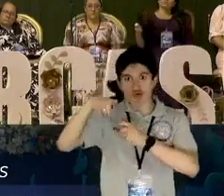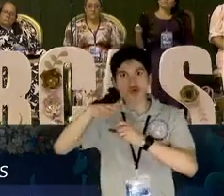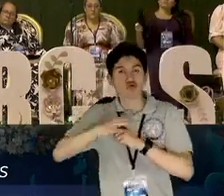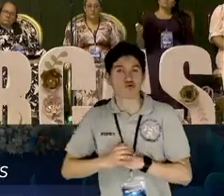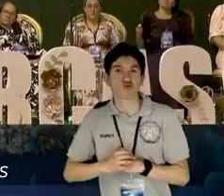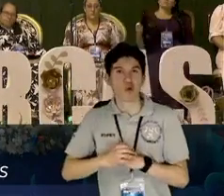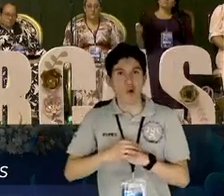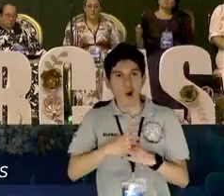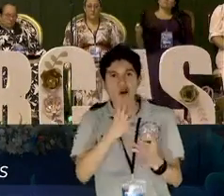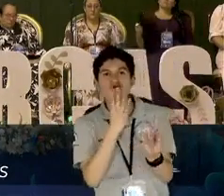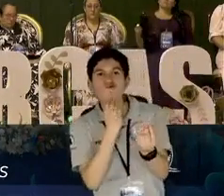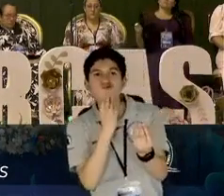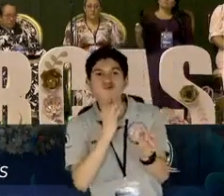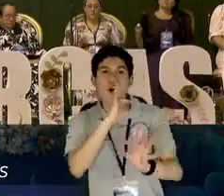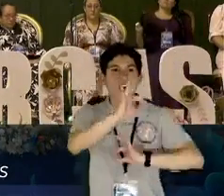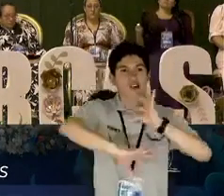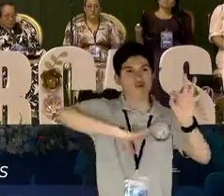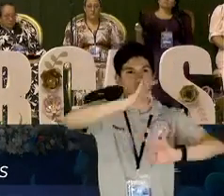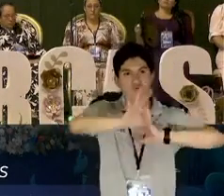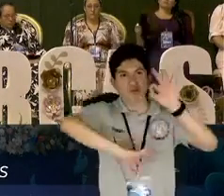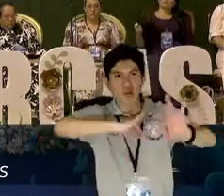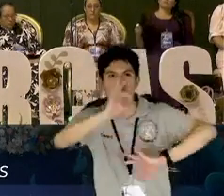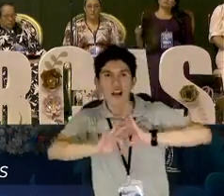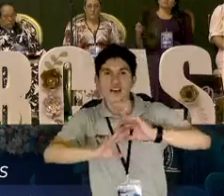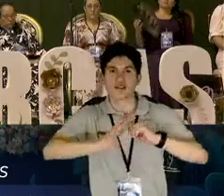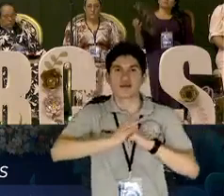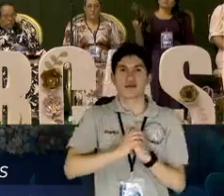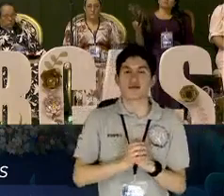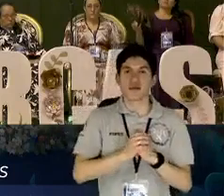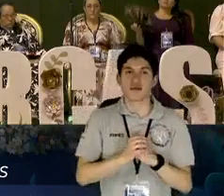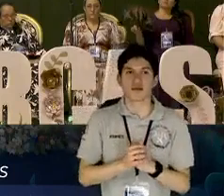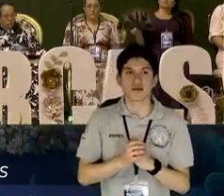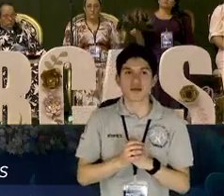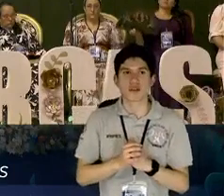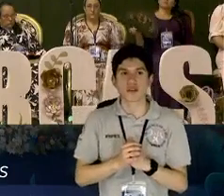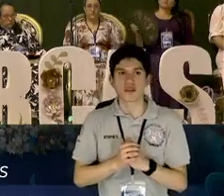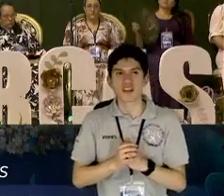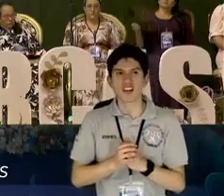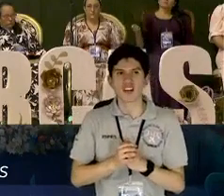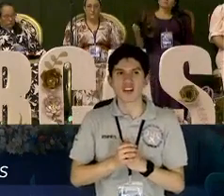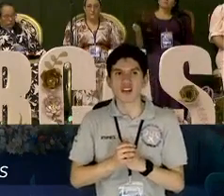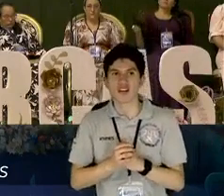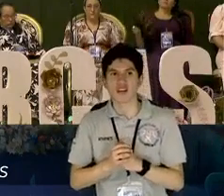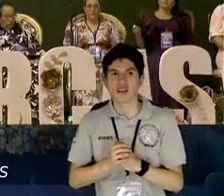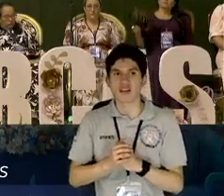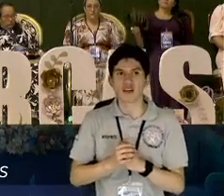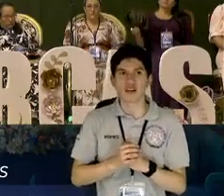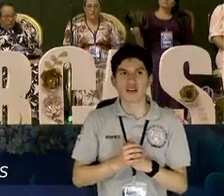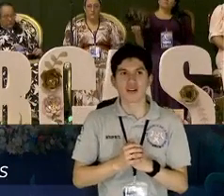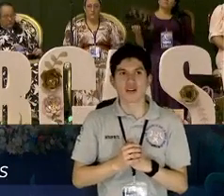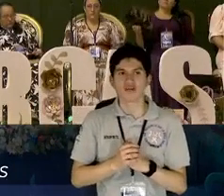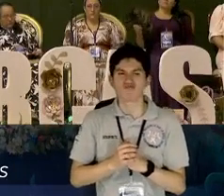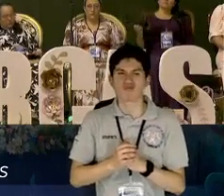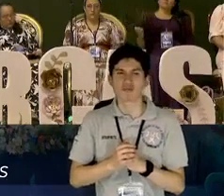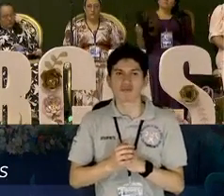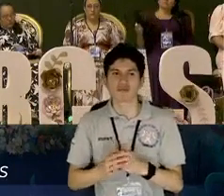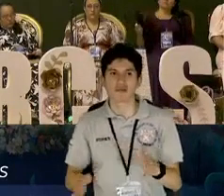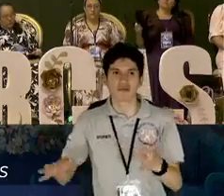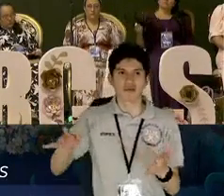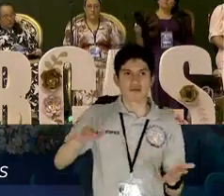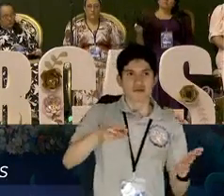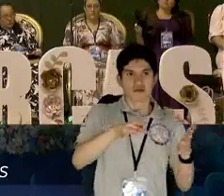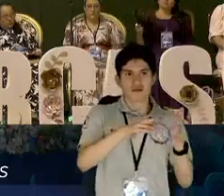sobre Israel. Vinieron pues todos los ancianos de Israel al rey en Hebrón, y el rey David hizo pacto con